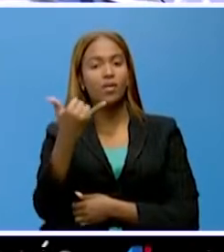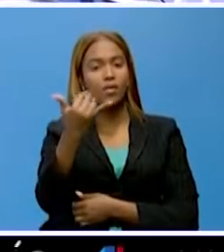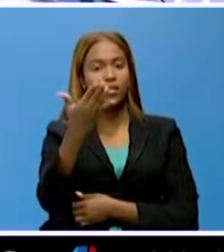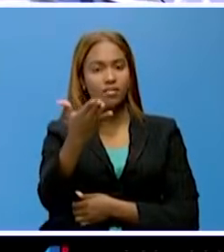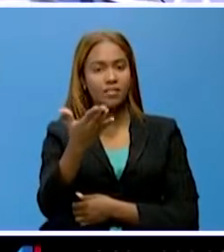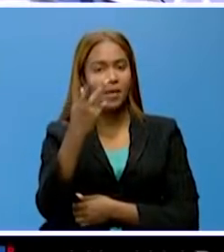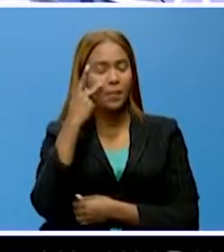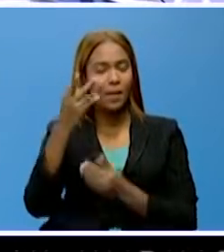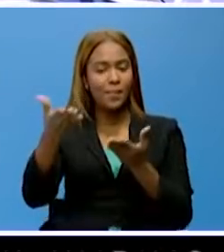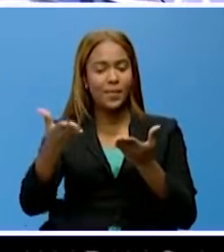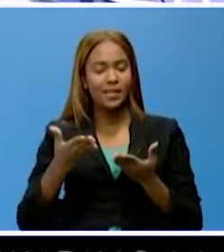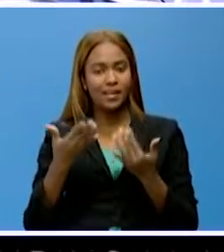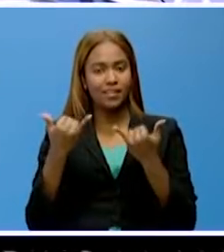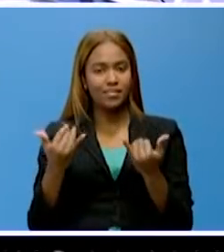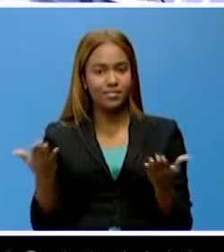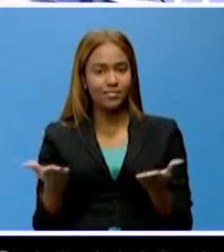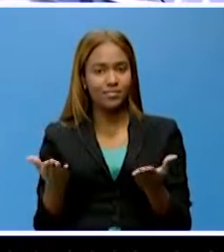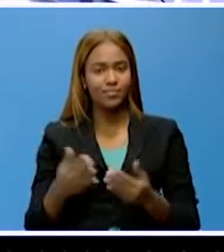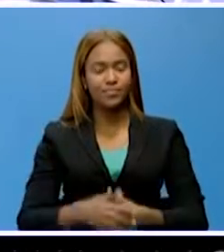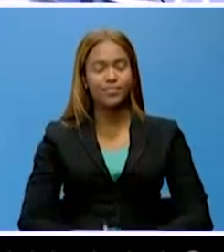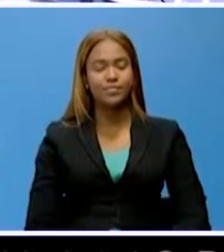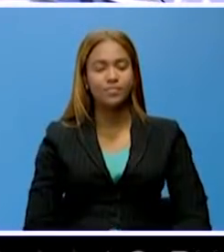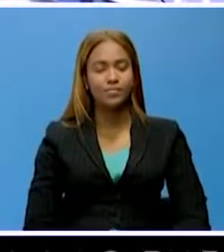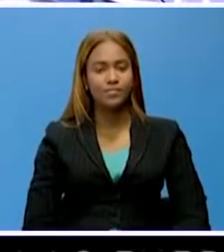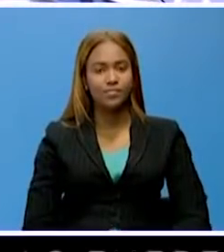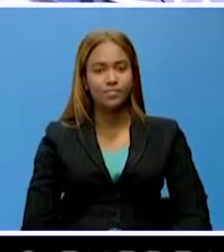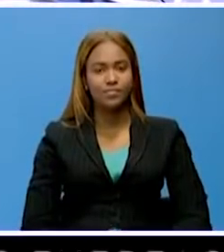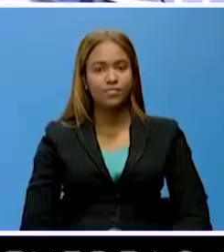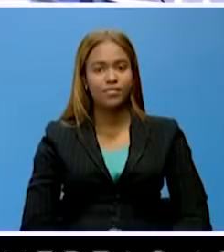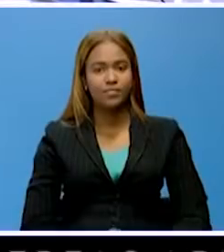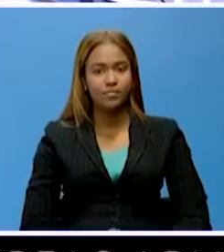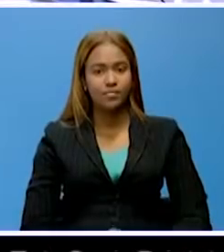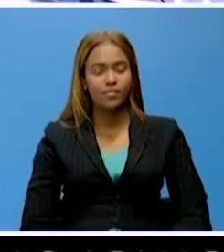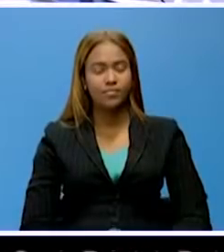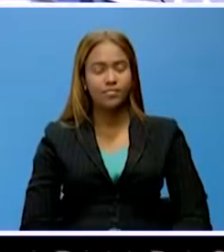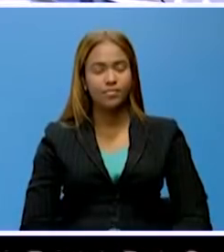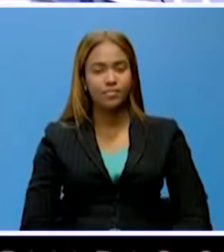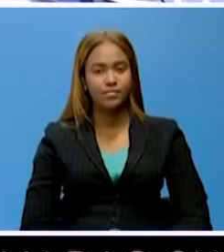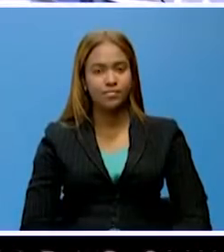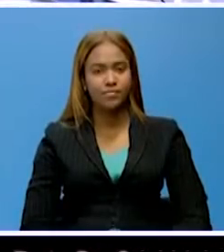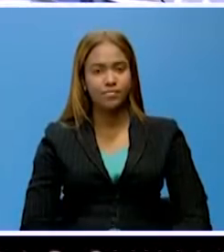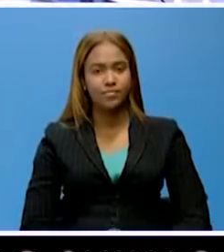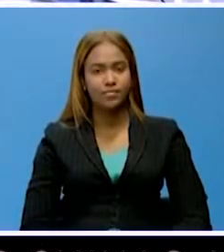si le damos la bienvenida acá a este segmento. Saludos, buenas tardes.